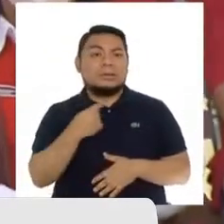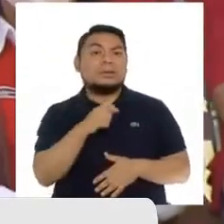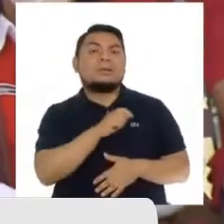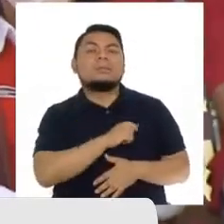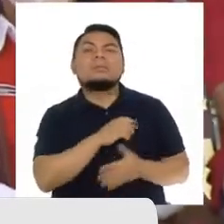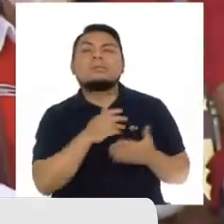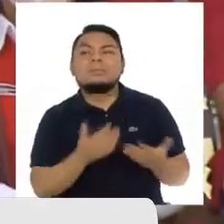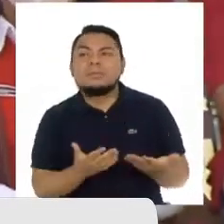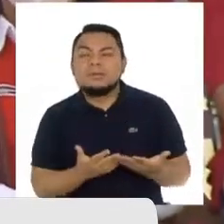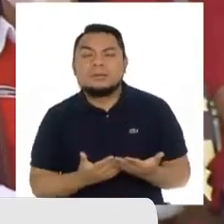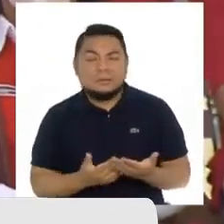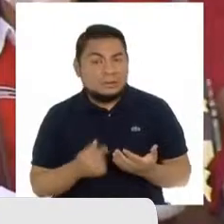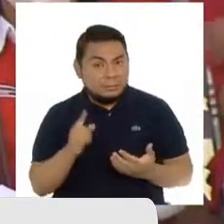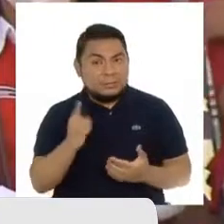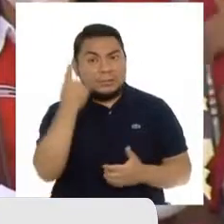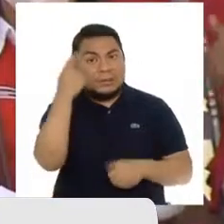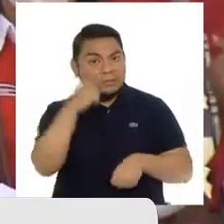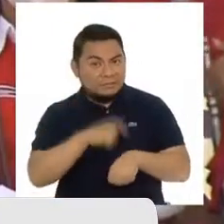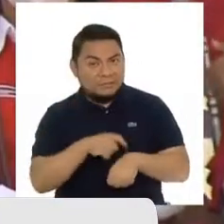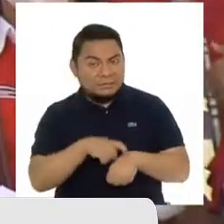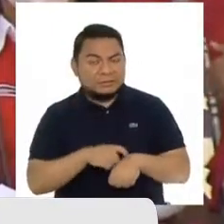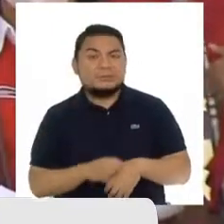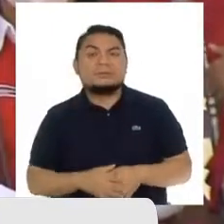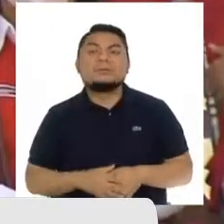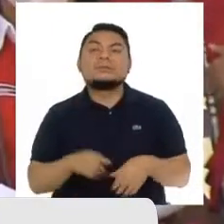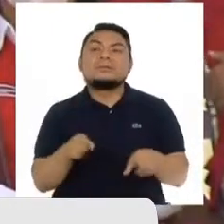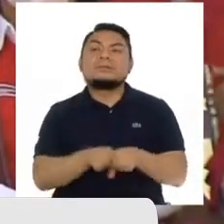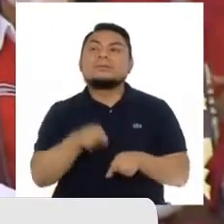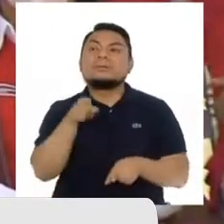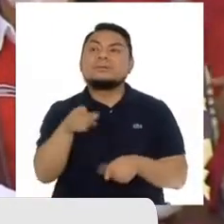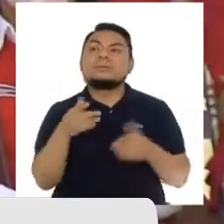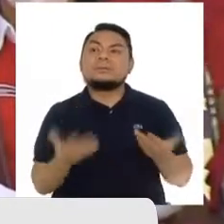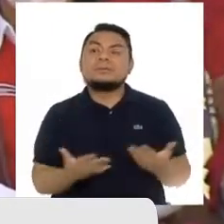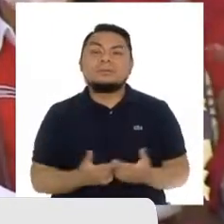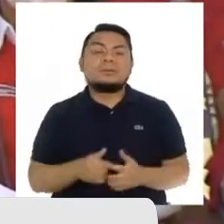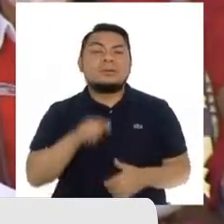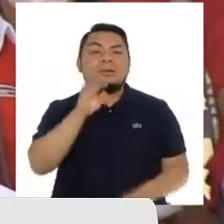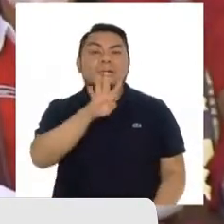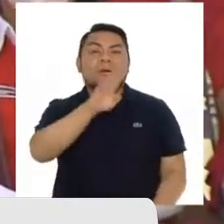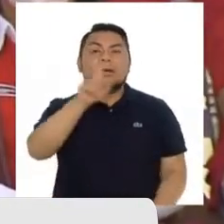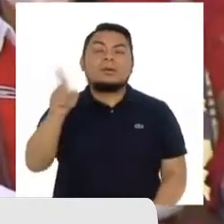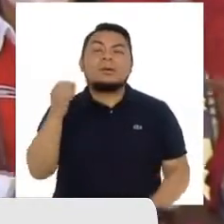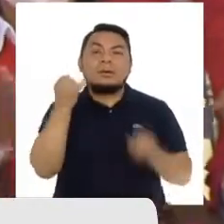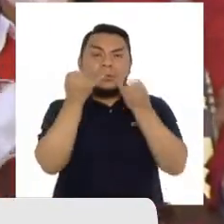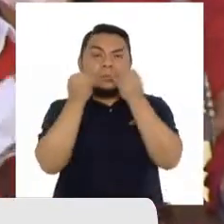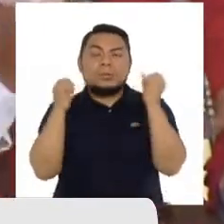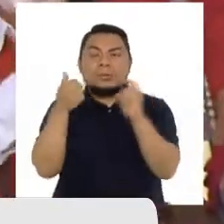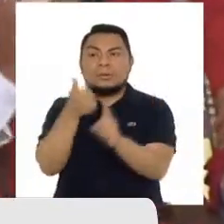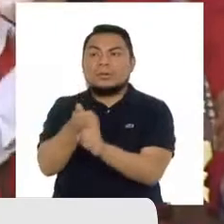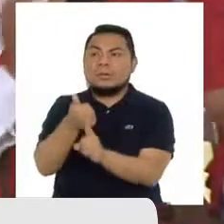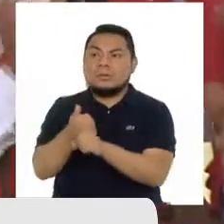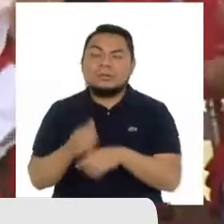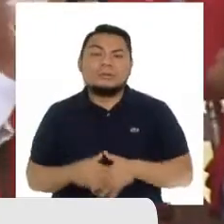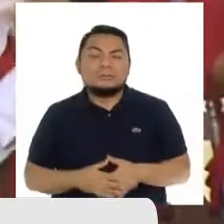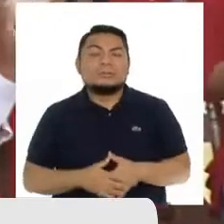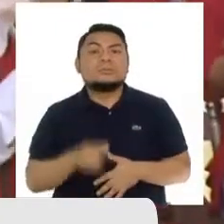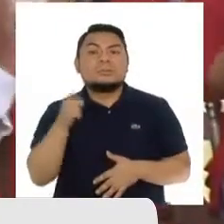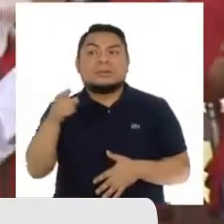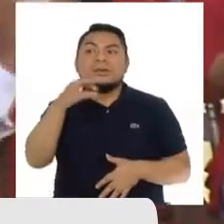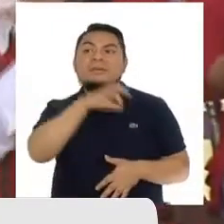y por primera vez en 40 en 41 lenguas originarias que